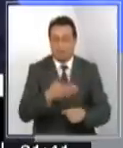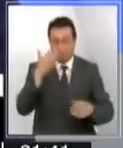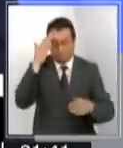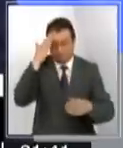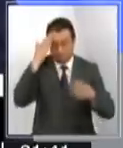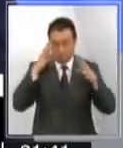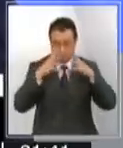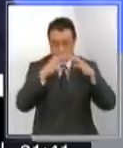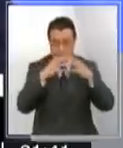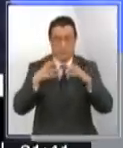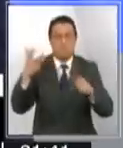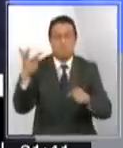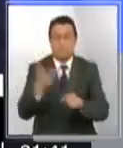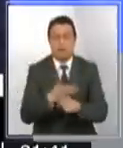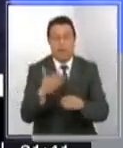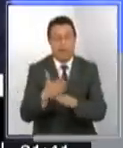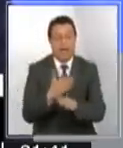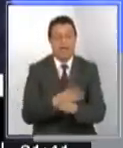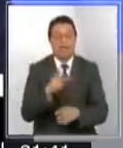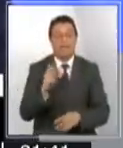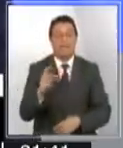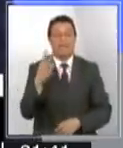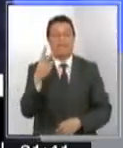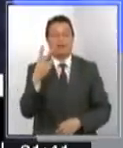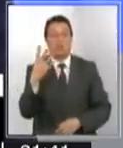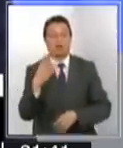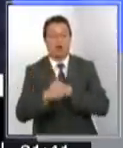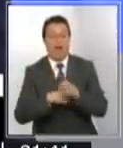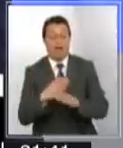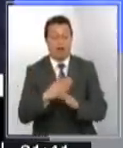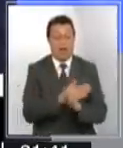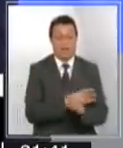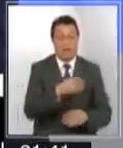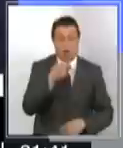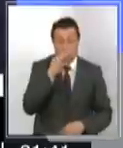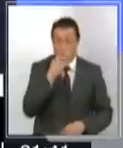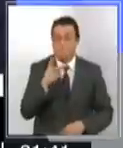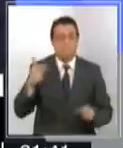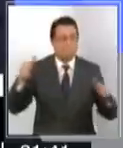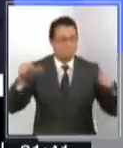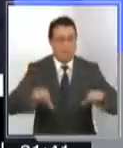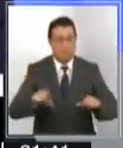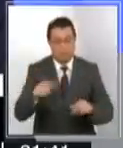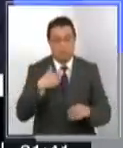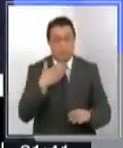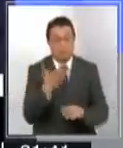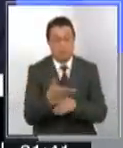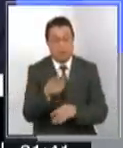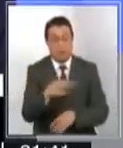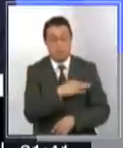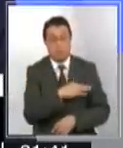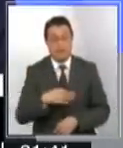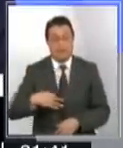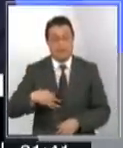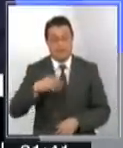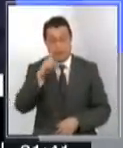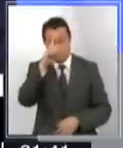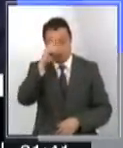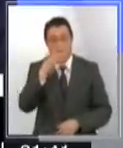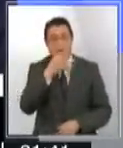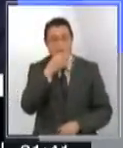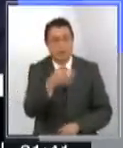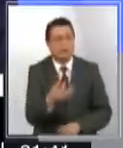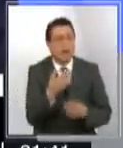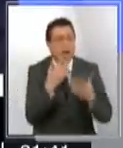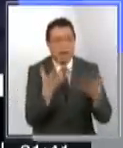dice que el consumo antes de los 24 años es muy malo. Y eso nadie lo dice. Yo lo único que pedí hoy día era que la ministra de Salud dijera algo. Dijera, a ver,